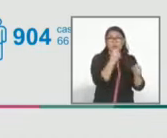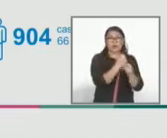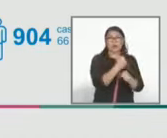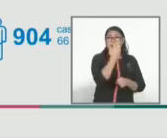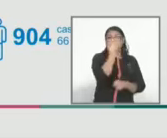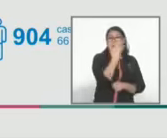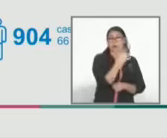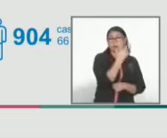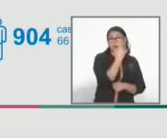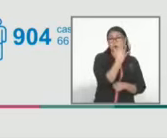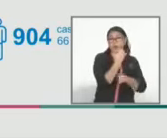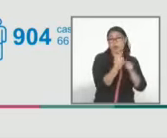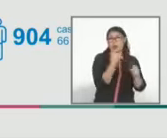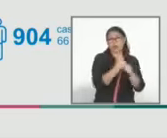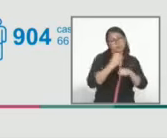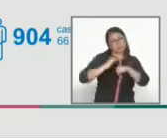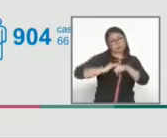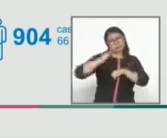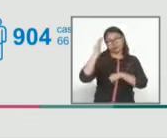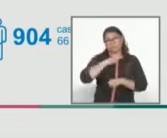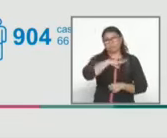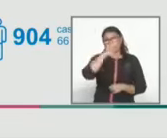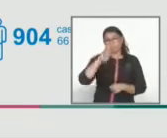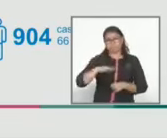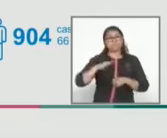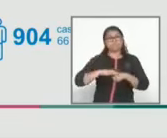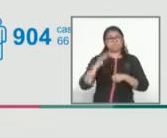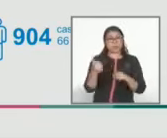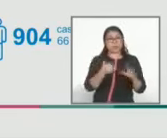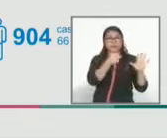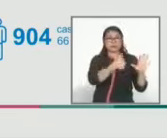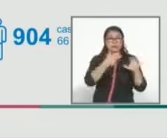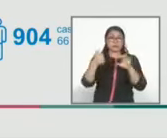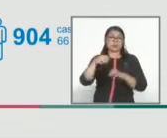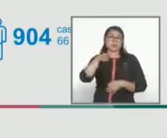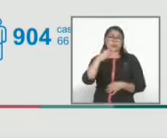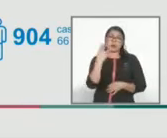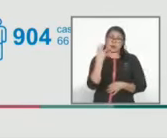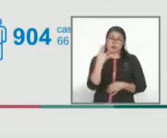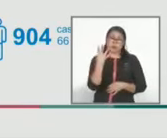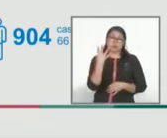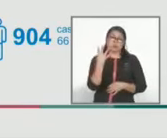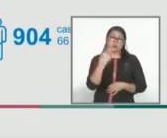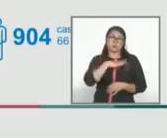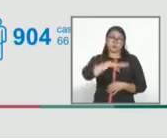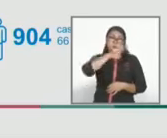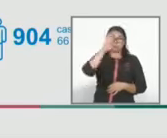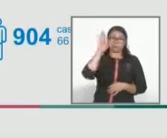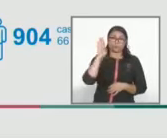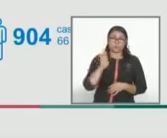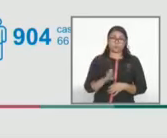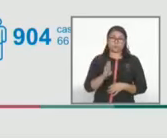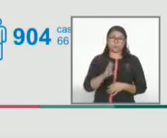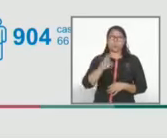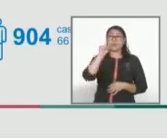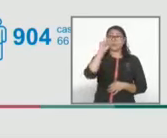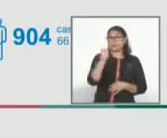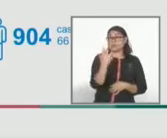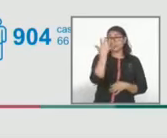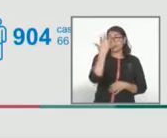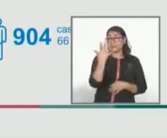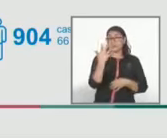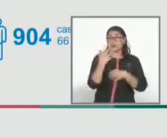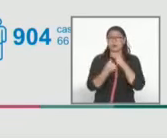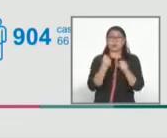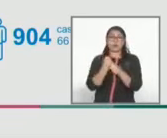de 50 años y más, reportando 614 casos de defunción en población de 65 años